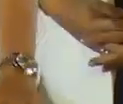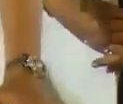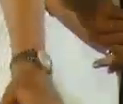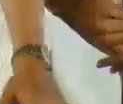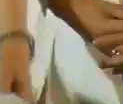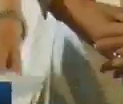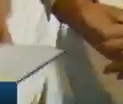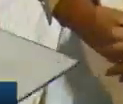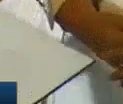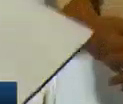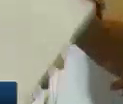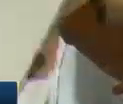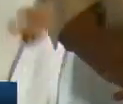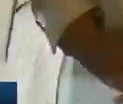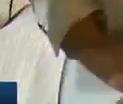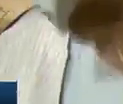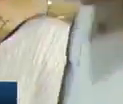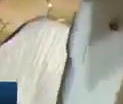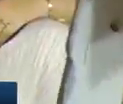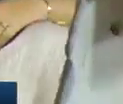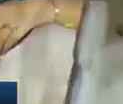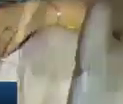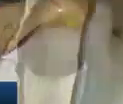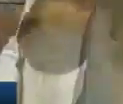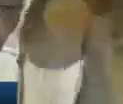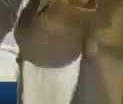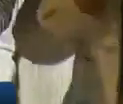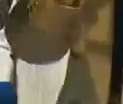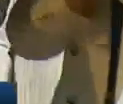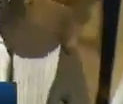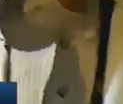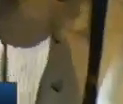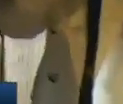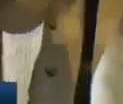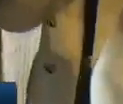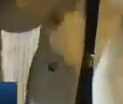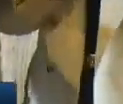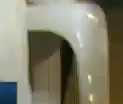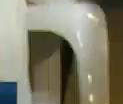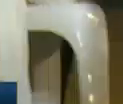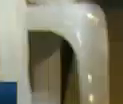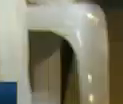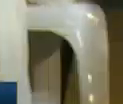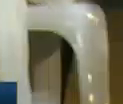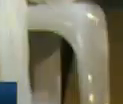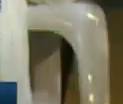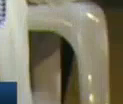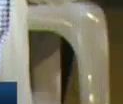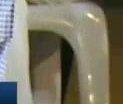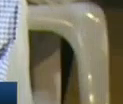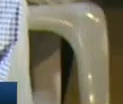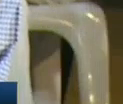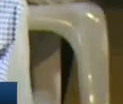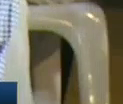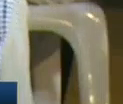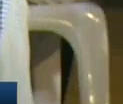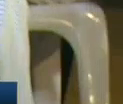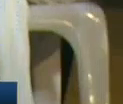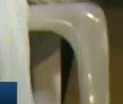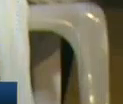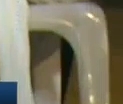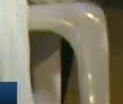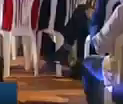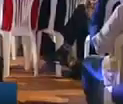Presidente Guillermo Lasso firmó el decreto para las reformas de la LOES y anuncia que no habrá examen de CENESIC para ingresar a la